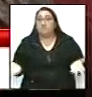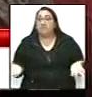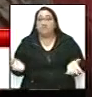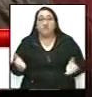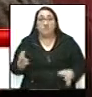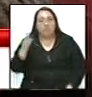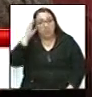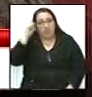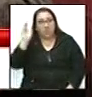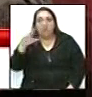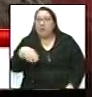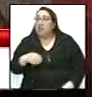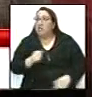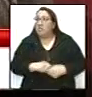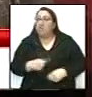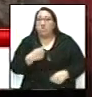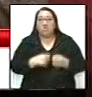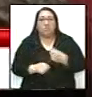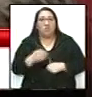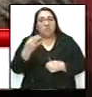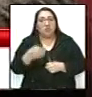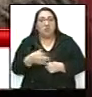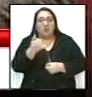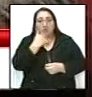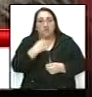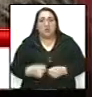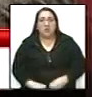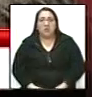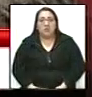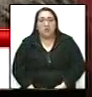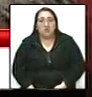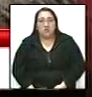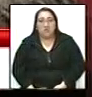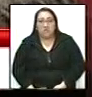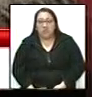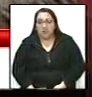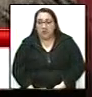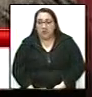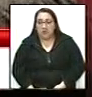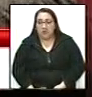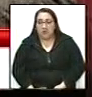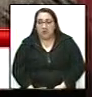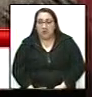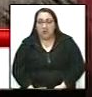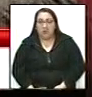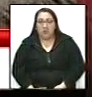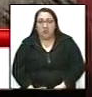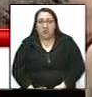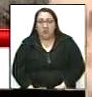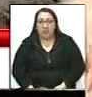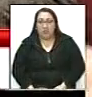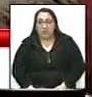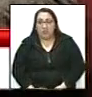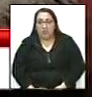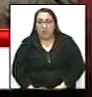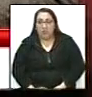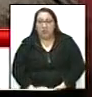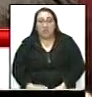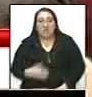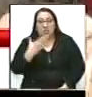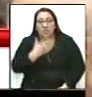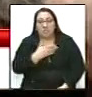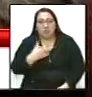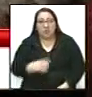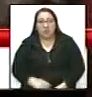prestar a todo tipo de contrabandos, como siempre ha sucedido, y lo vuelvo para finalizar, como siempre ha sucedido en la historia de la República del Perú. Muchas gracias, señora